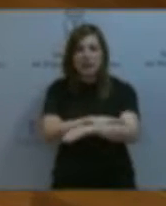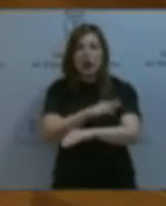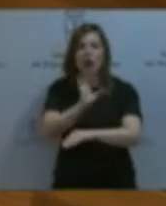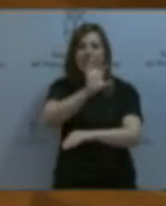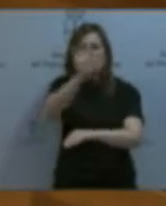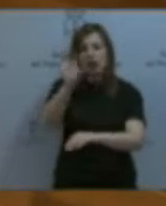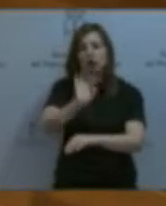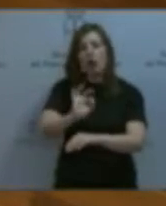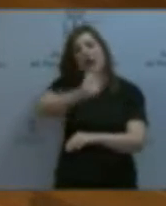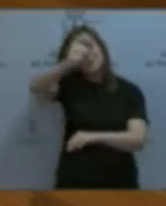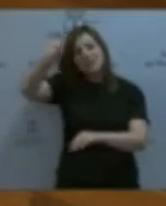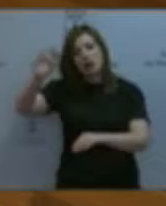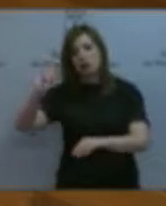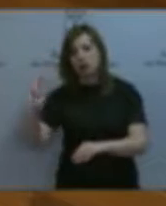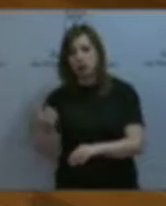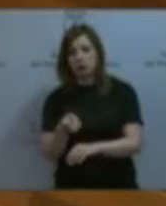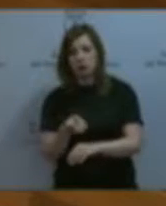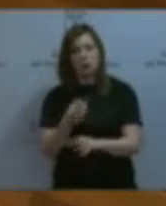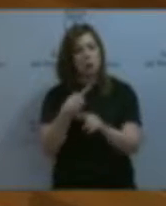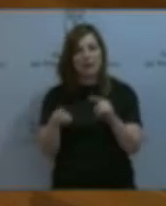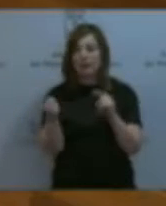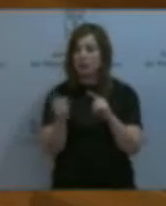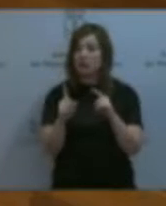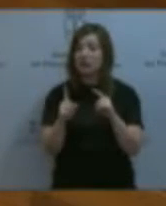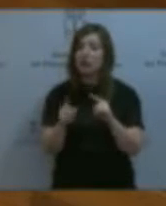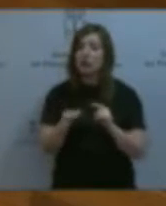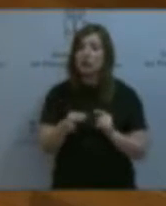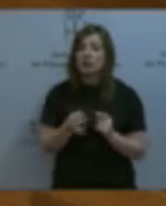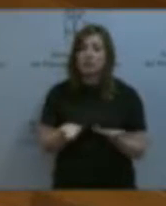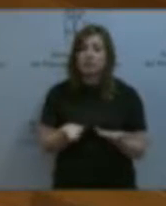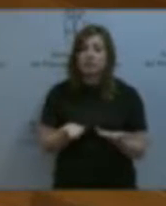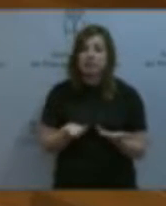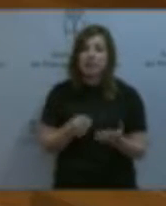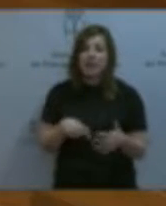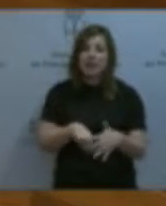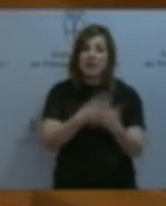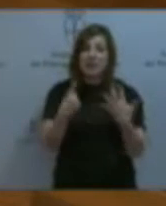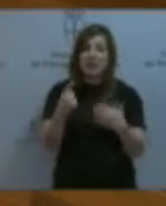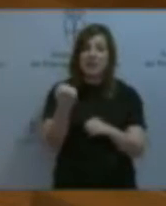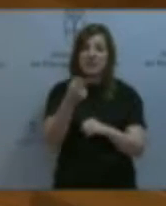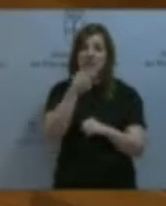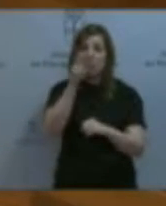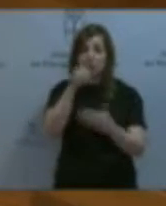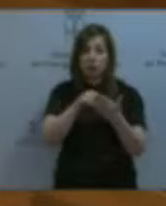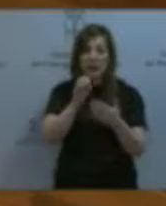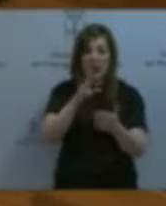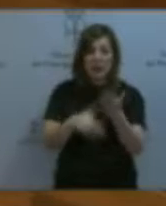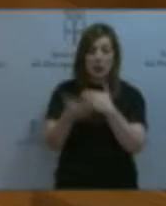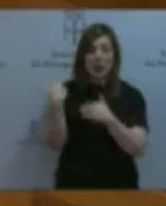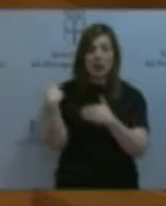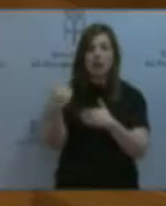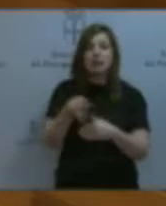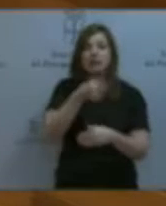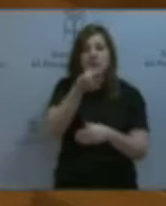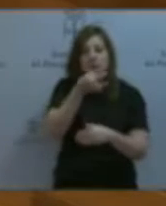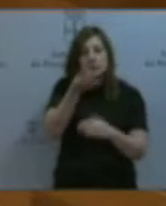Estados. Señoría, en nuestra comparecencia de 16 de septiembre de 2015, donde presentamos nuestro programa de